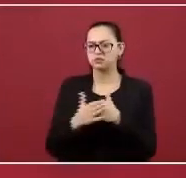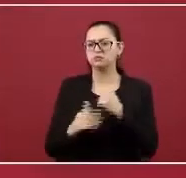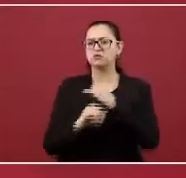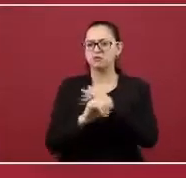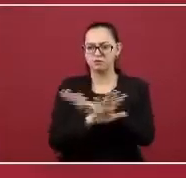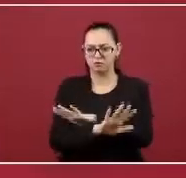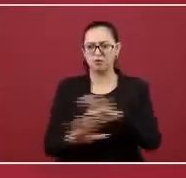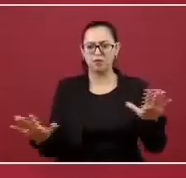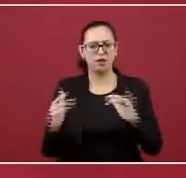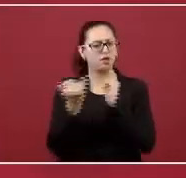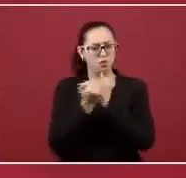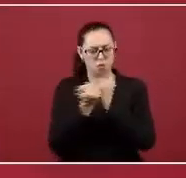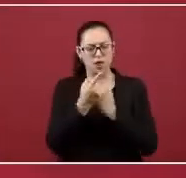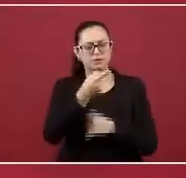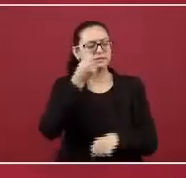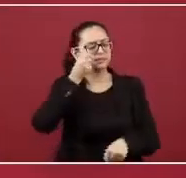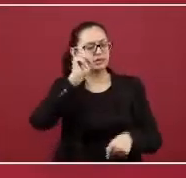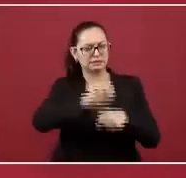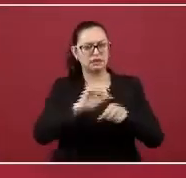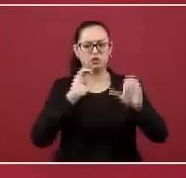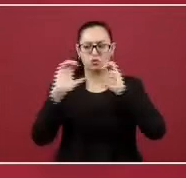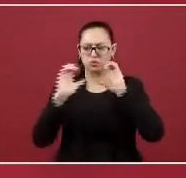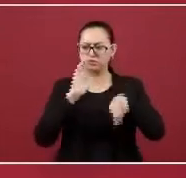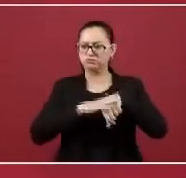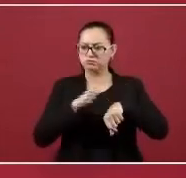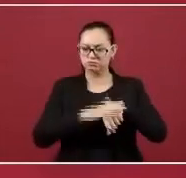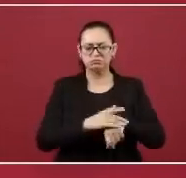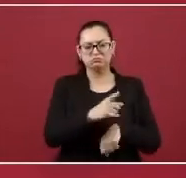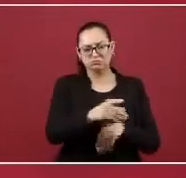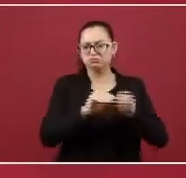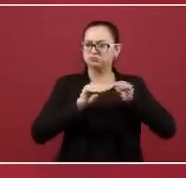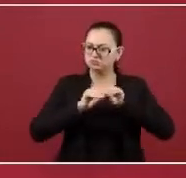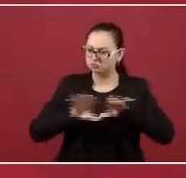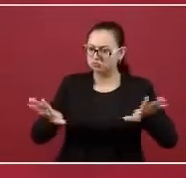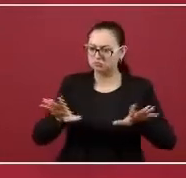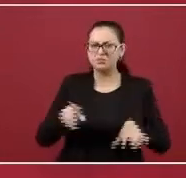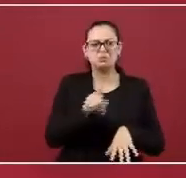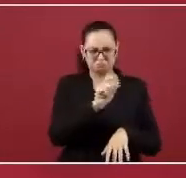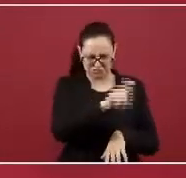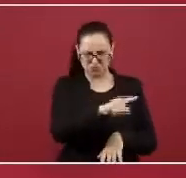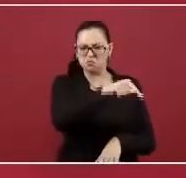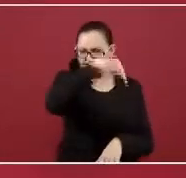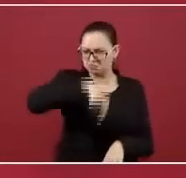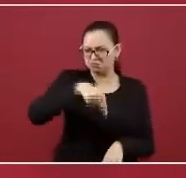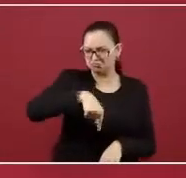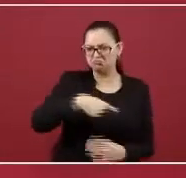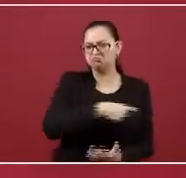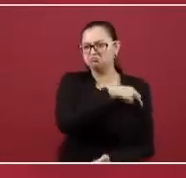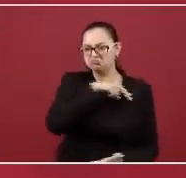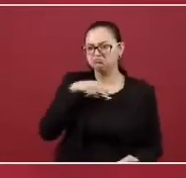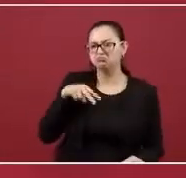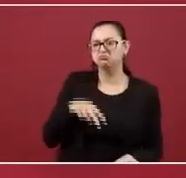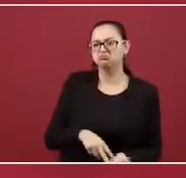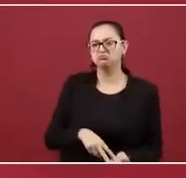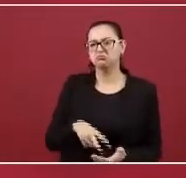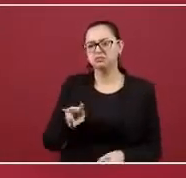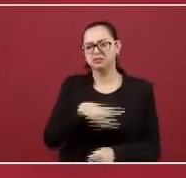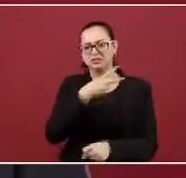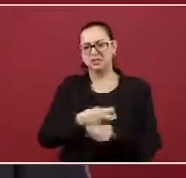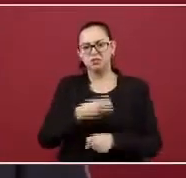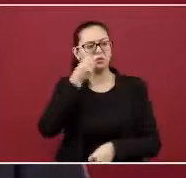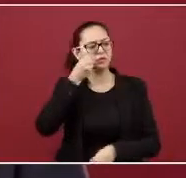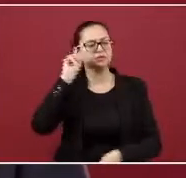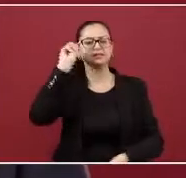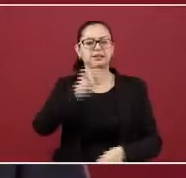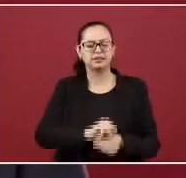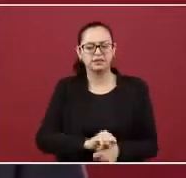Comunicaciones que se informe, que venga acá el subsecretario